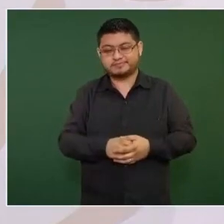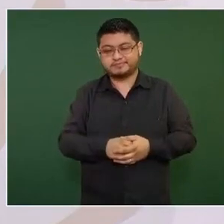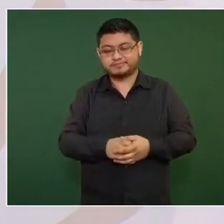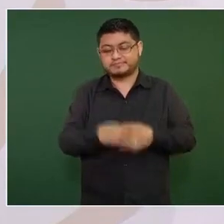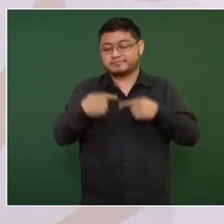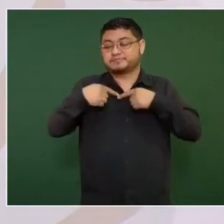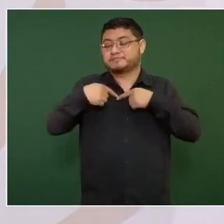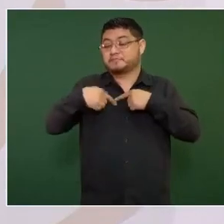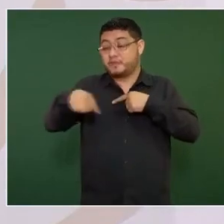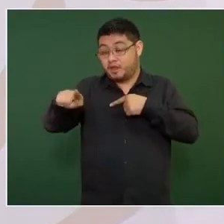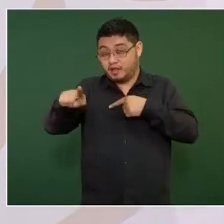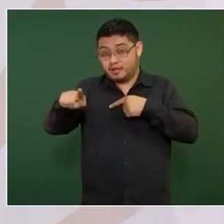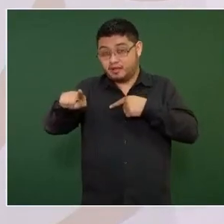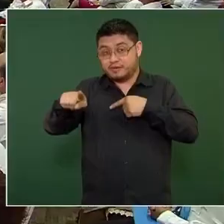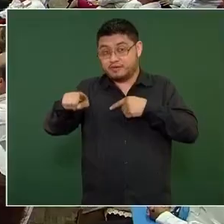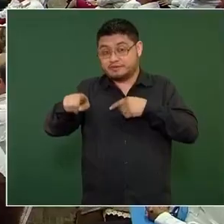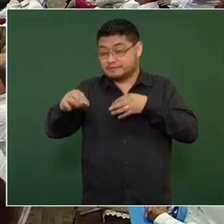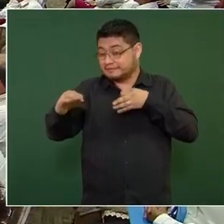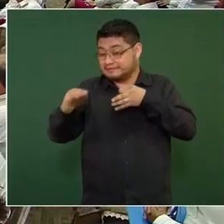las elecciones.